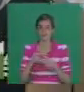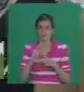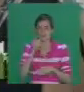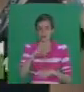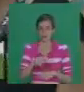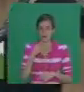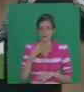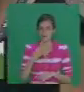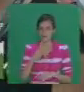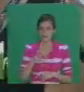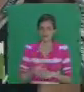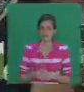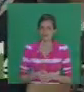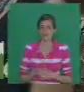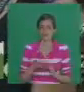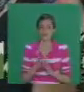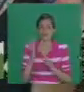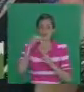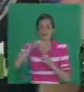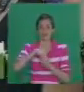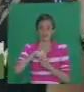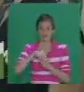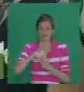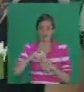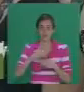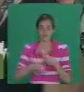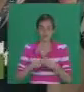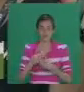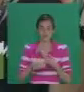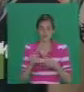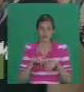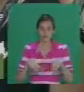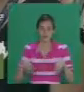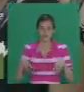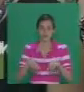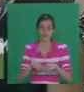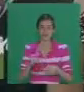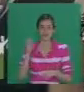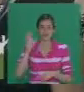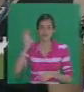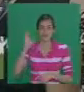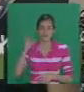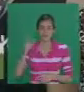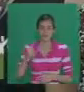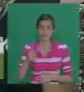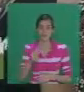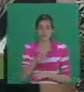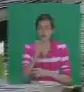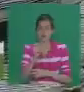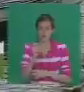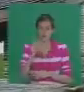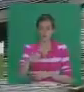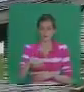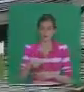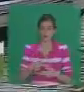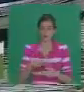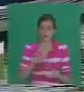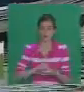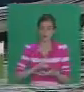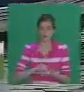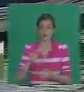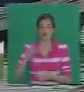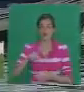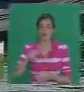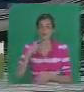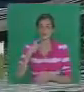comentaban acerca de la inclusión que se le ha dado en el sector, en el país, al sector pesquero. Nuevamente, hoy se